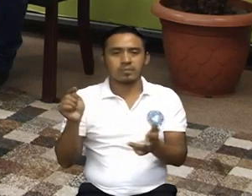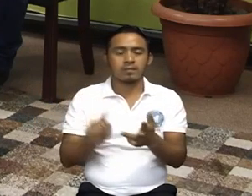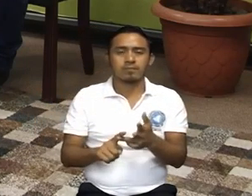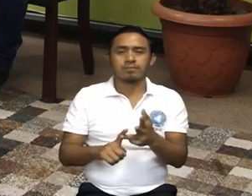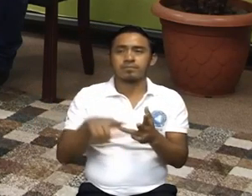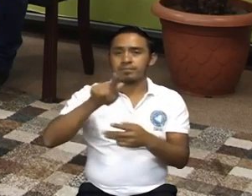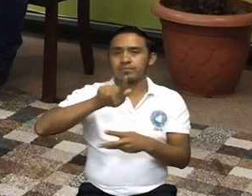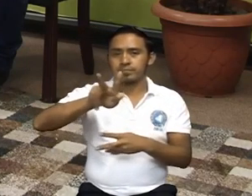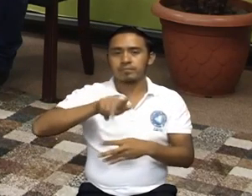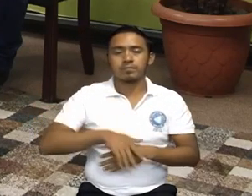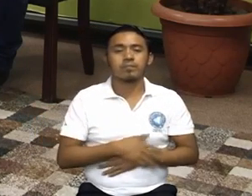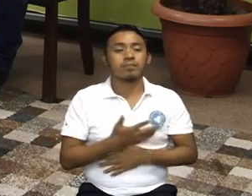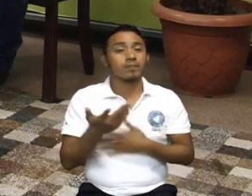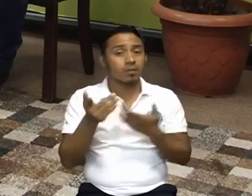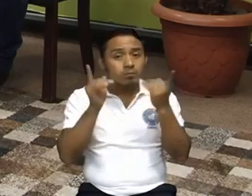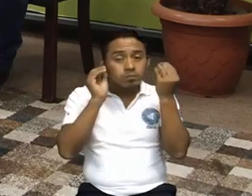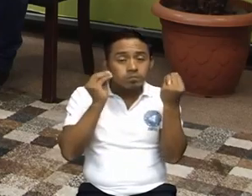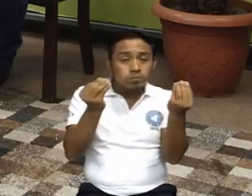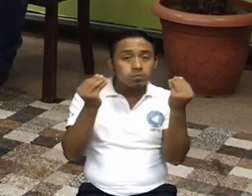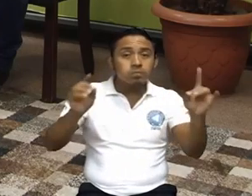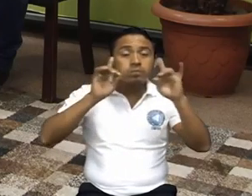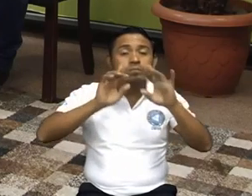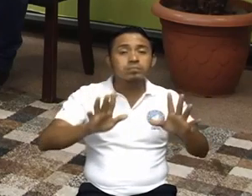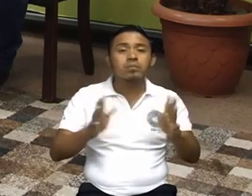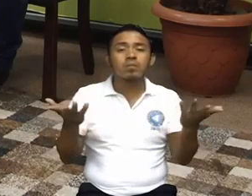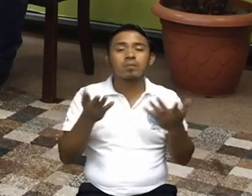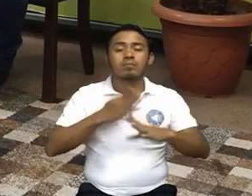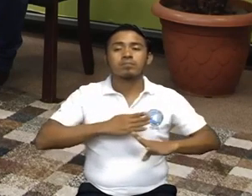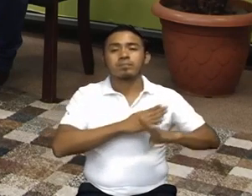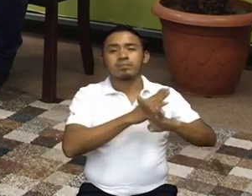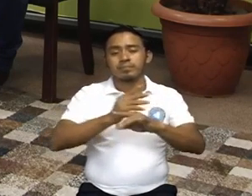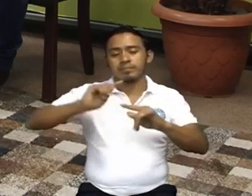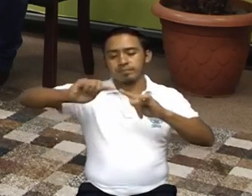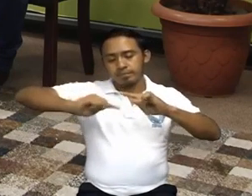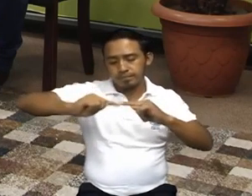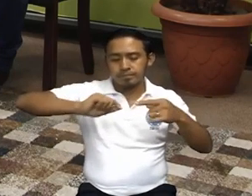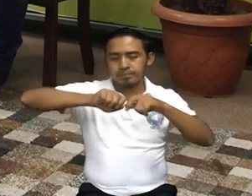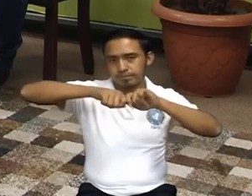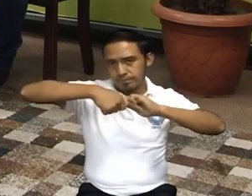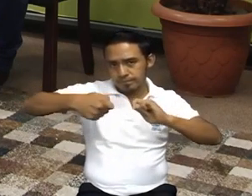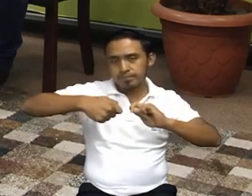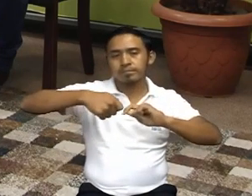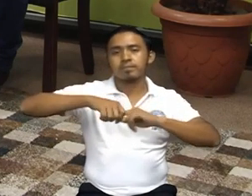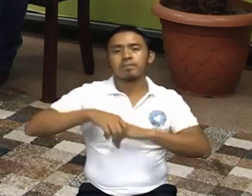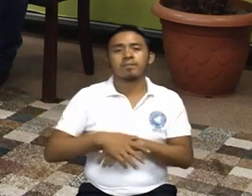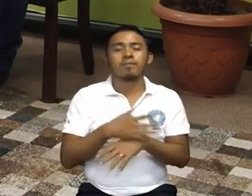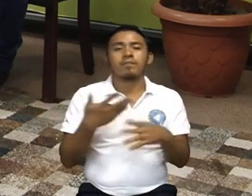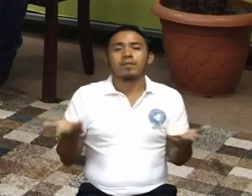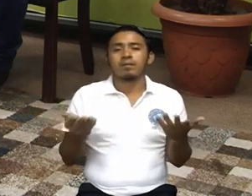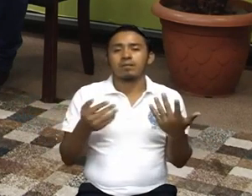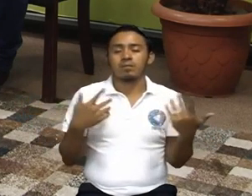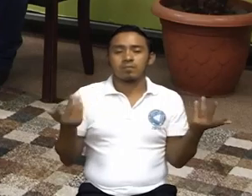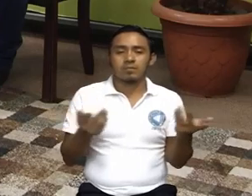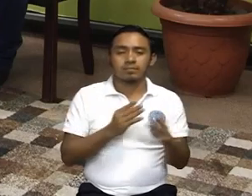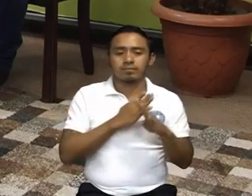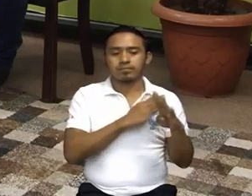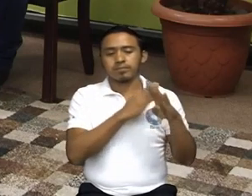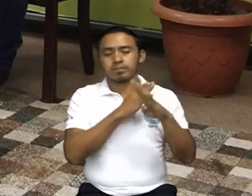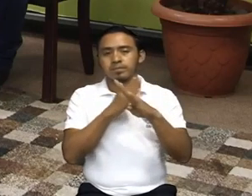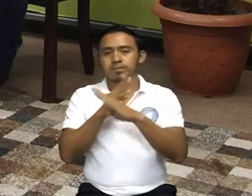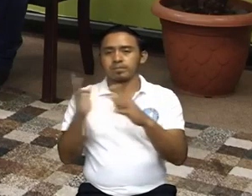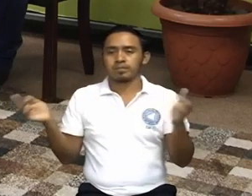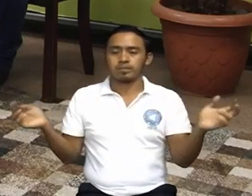Hay que tener mucho cuidado. Entonces hay que ponerle una protección, puede ser tape, ¿verdad? Para evitar el contacto.